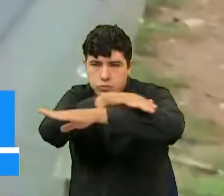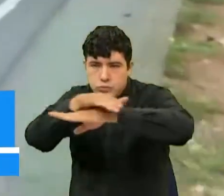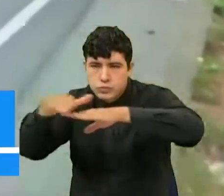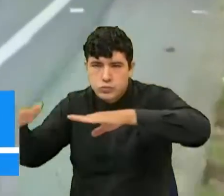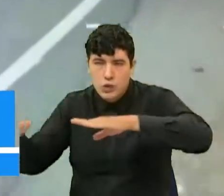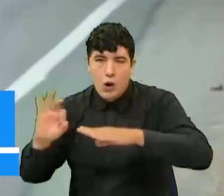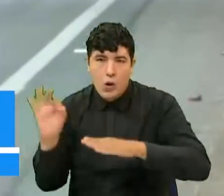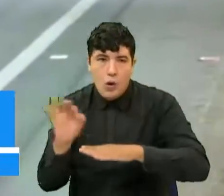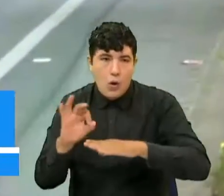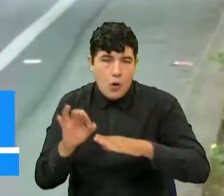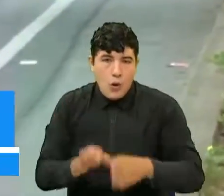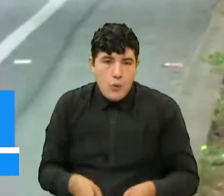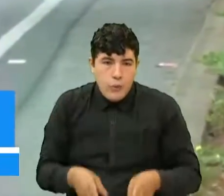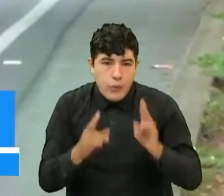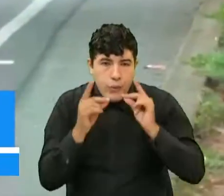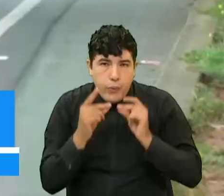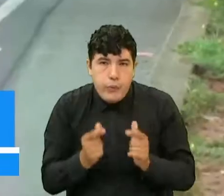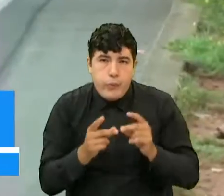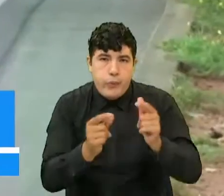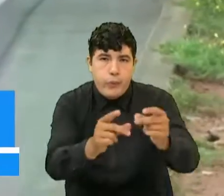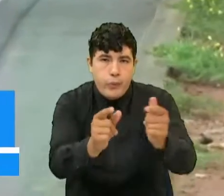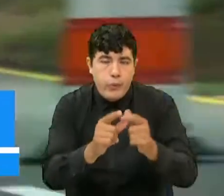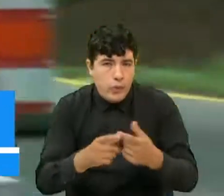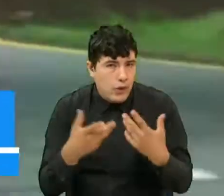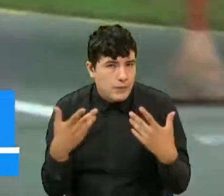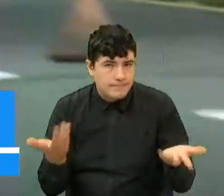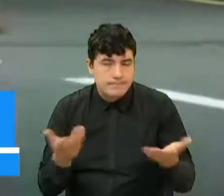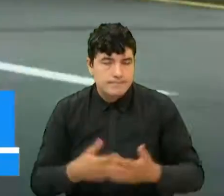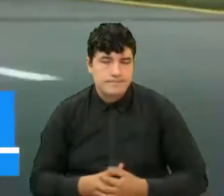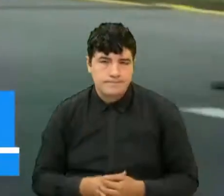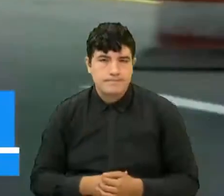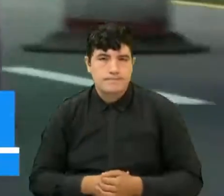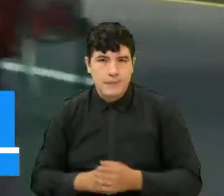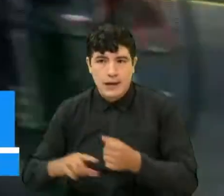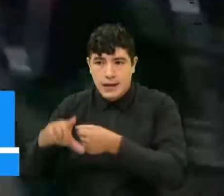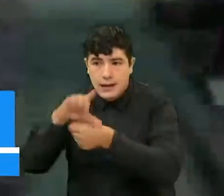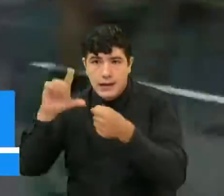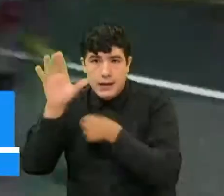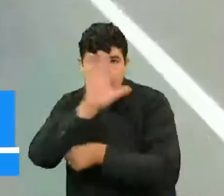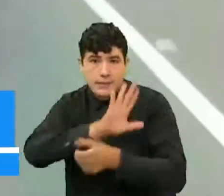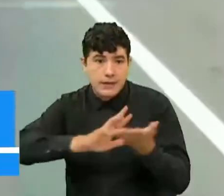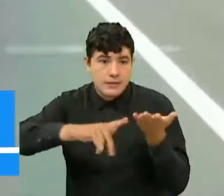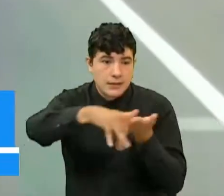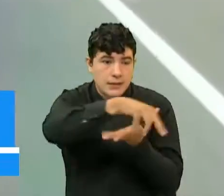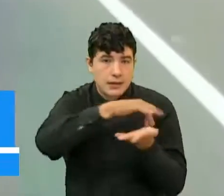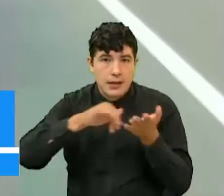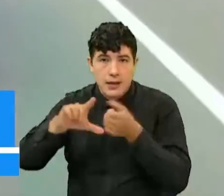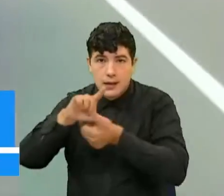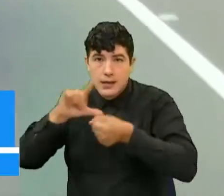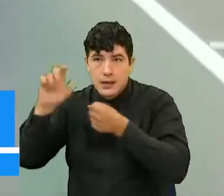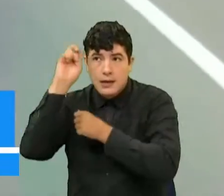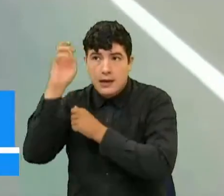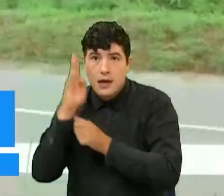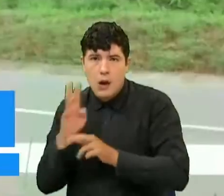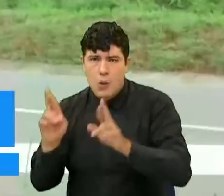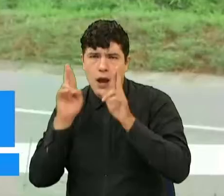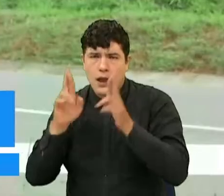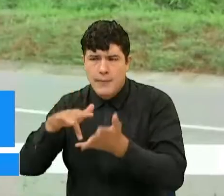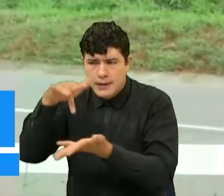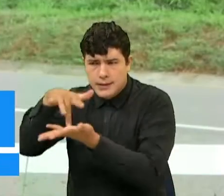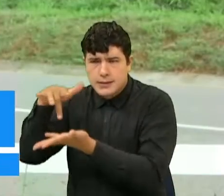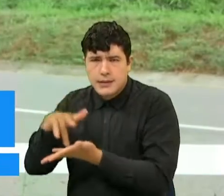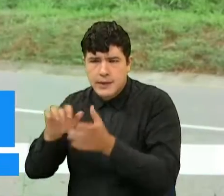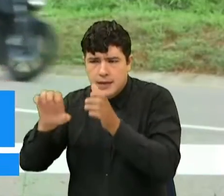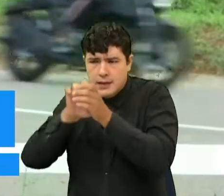en las ciudades vamos a tener contrarreloj las ligas de ambos departamentos esperan una masiva participación de equipos nacionales